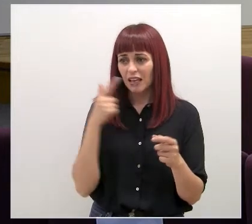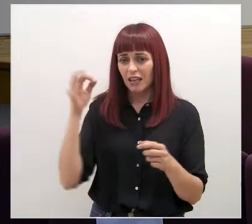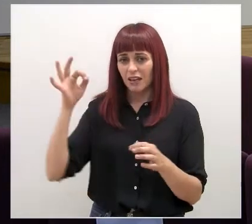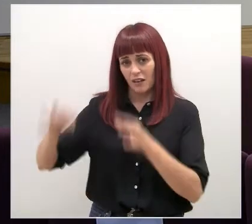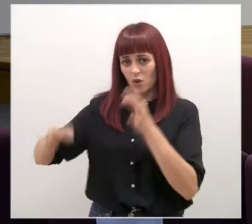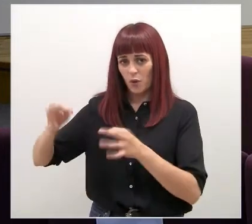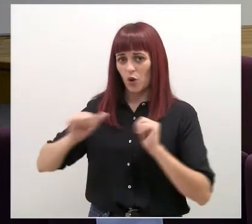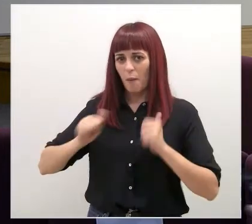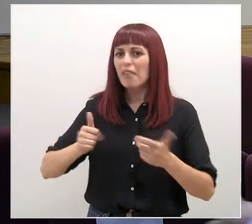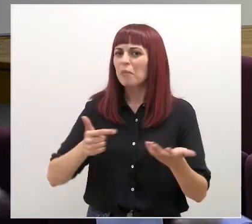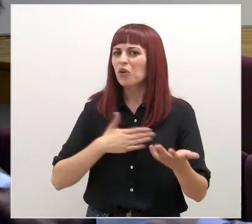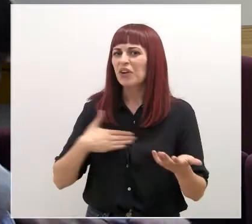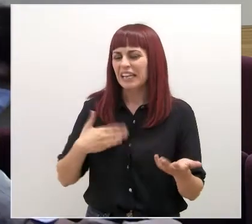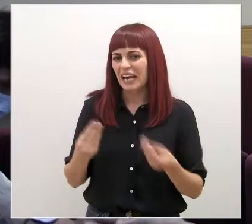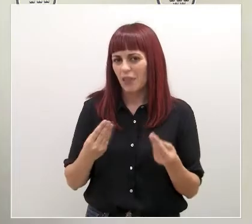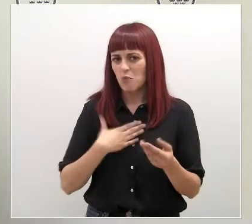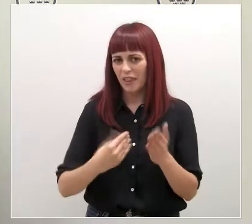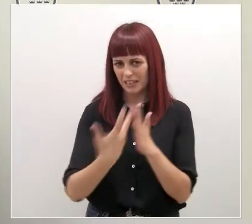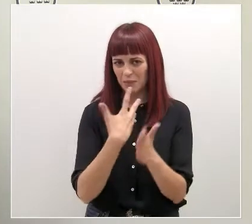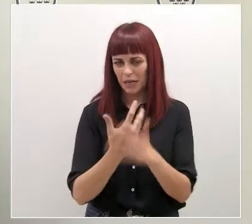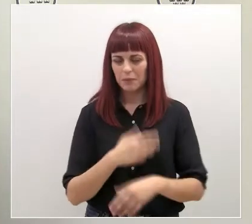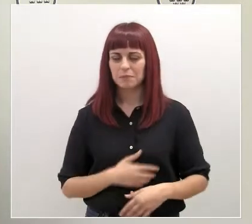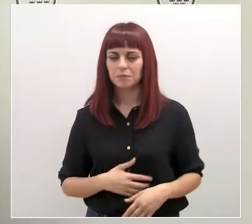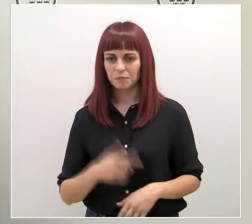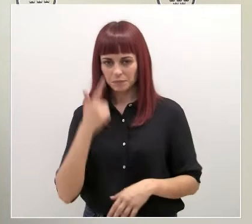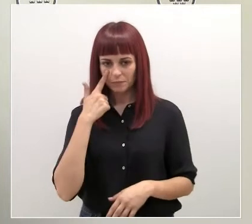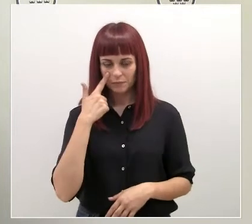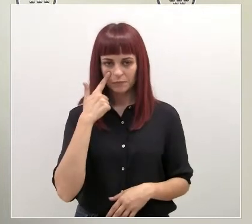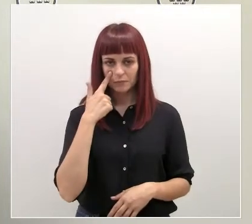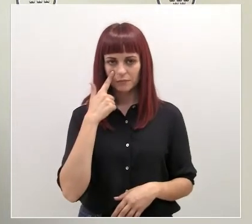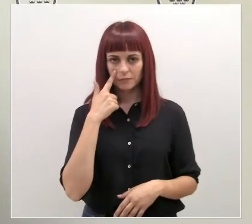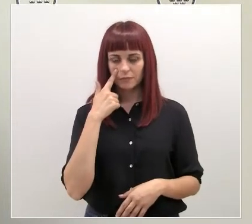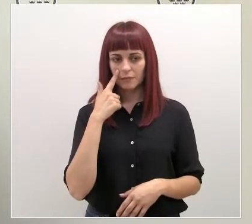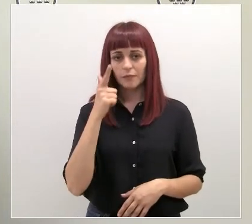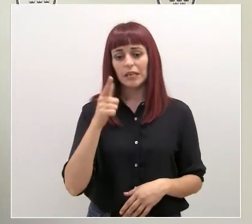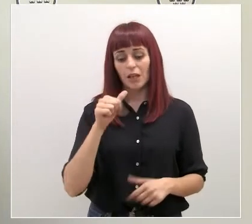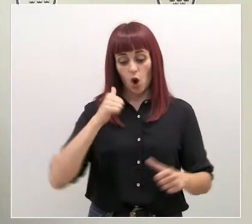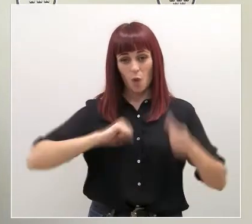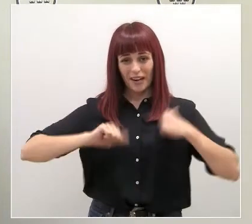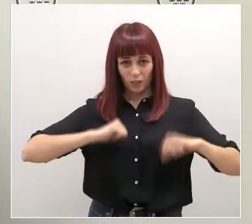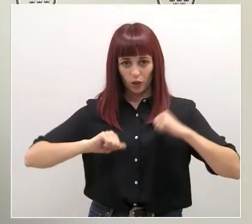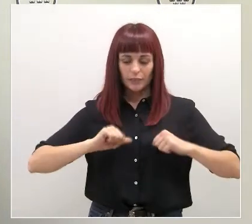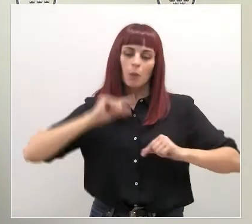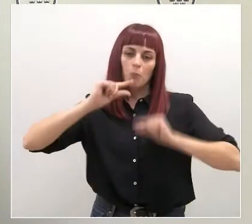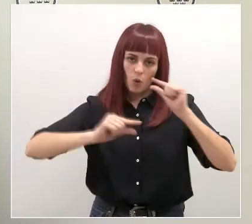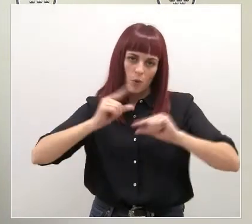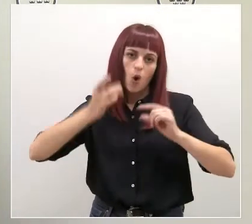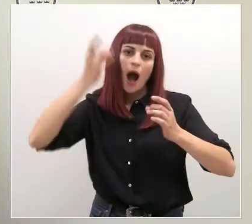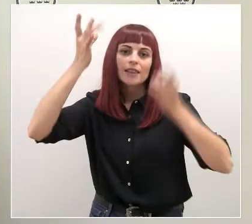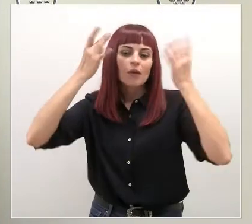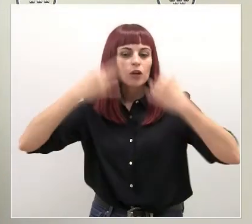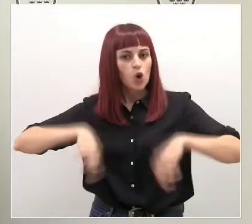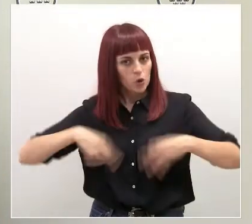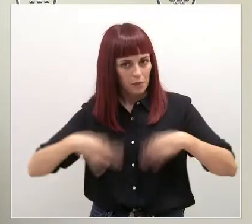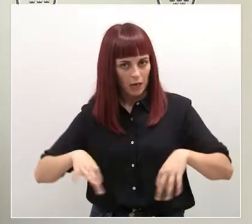Ejecutivo. En relación a las consultas, bueno, se está retomando progresivamente la actividad normal,